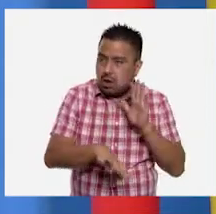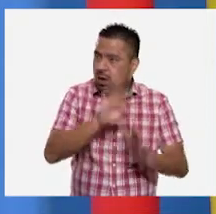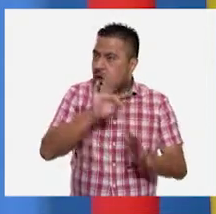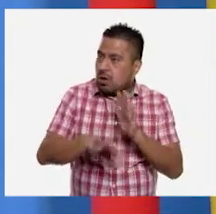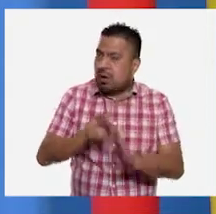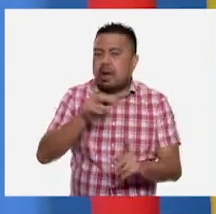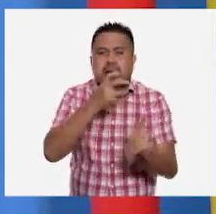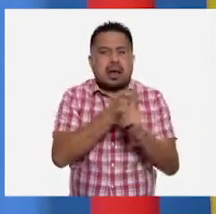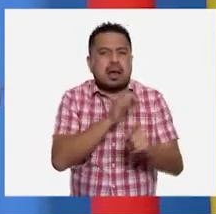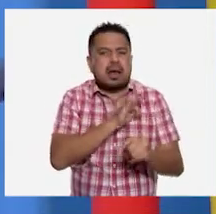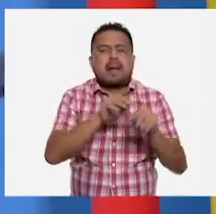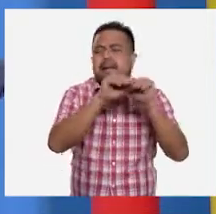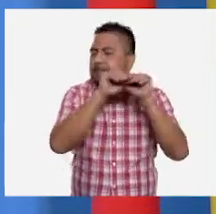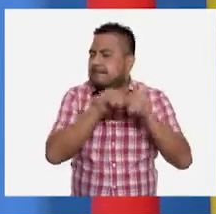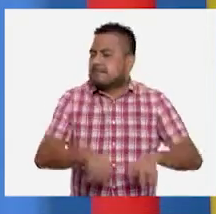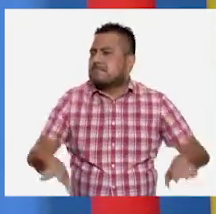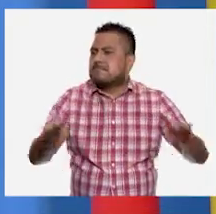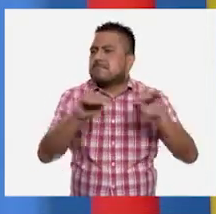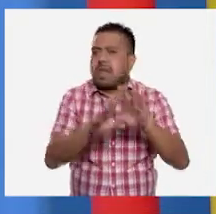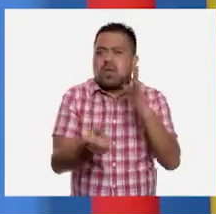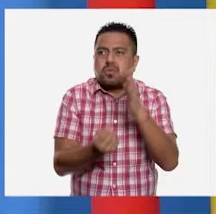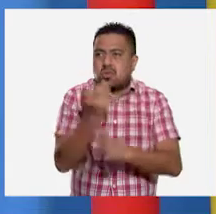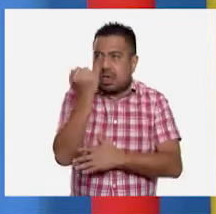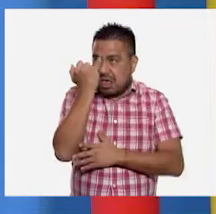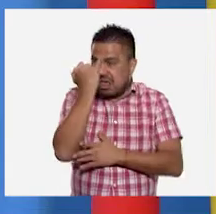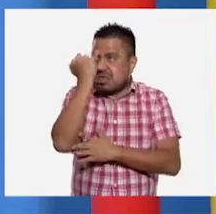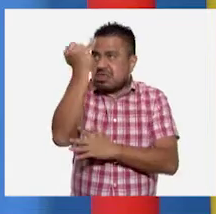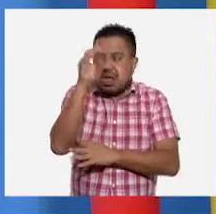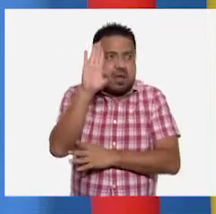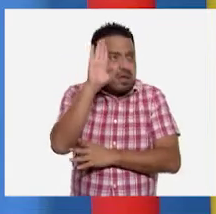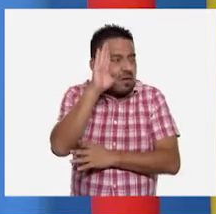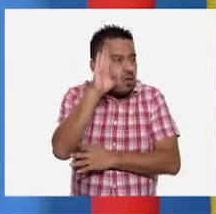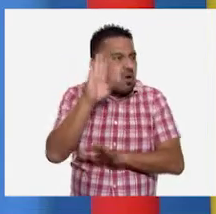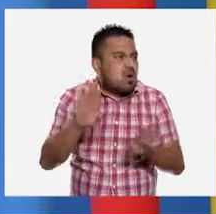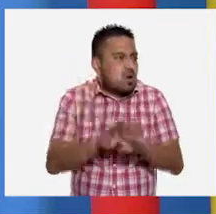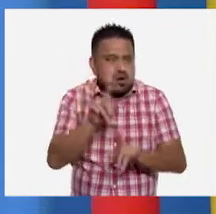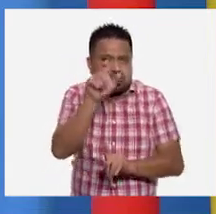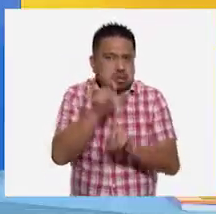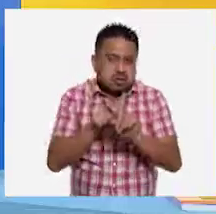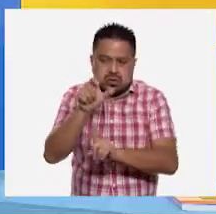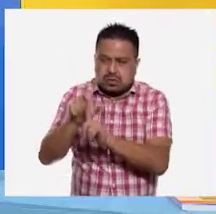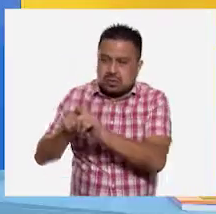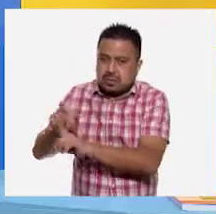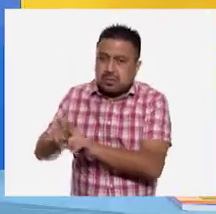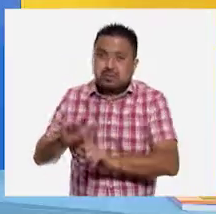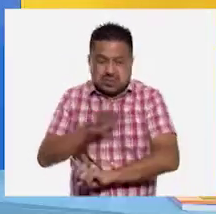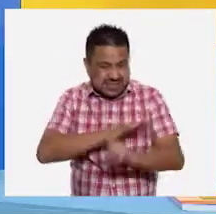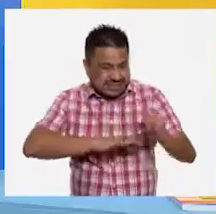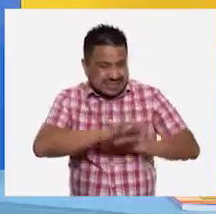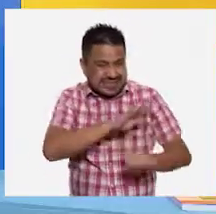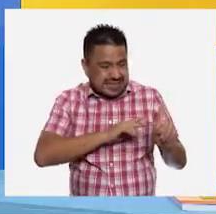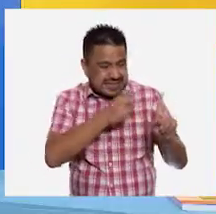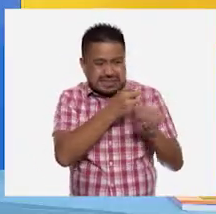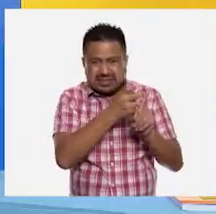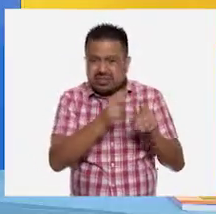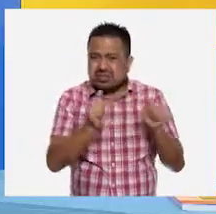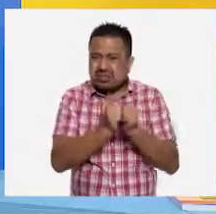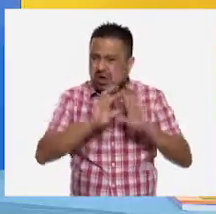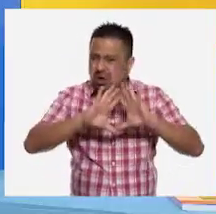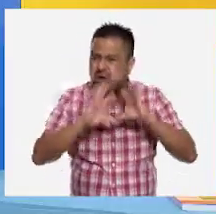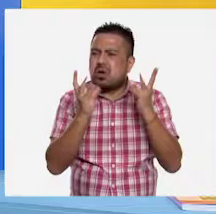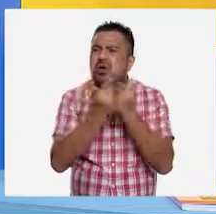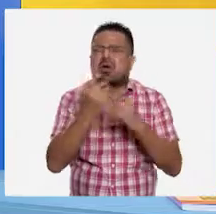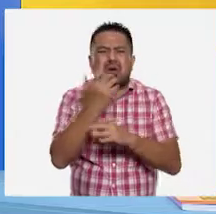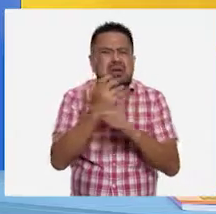además ahí se propagaban las nuevas ideas y formas de pensar y de ser. En este contexto, con todas sus